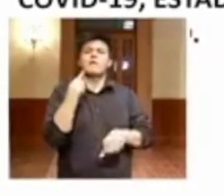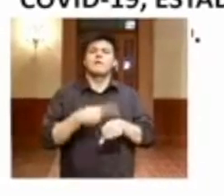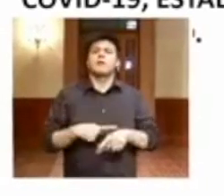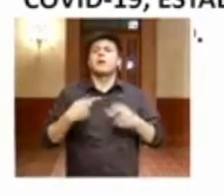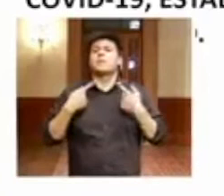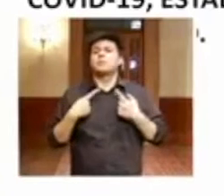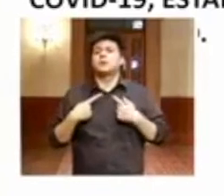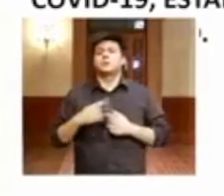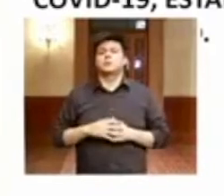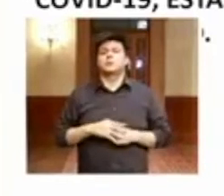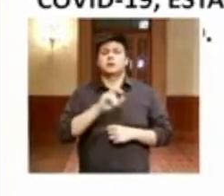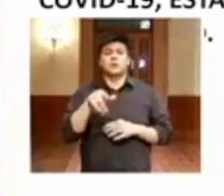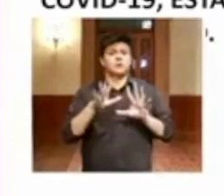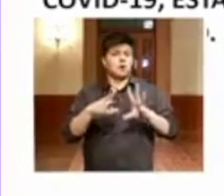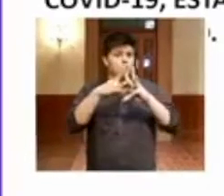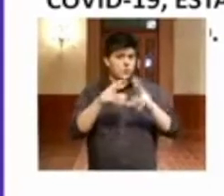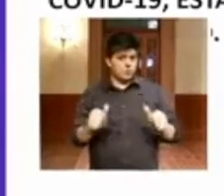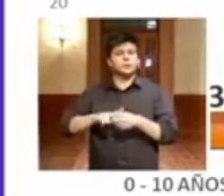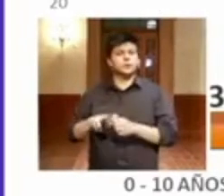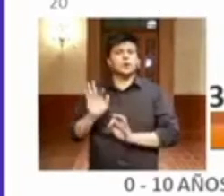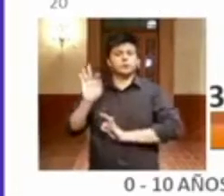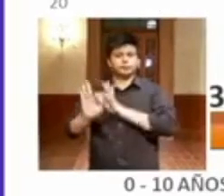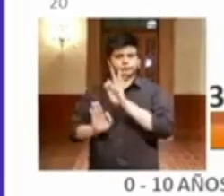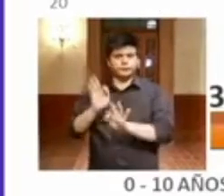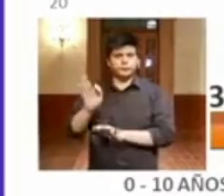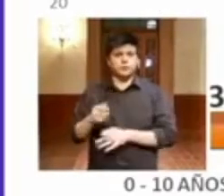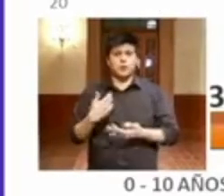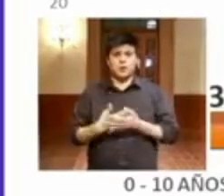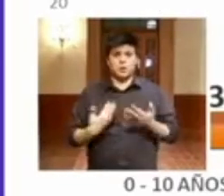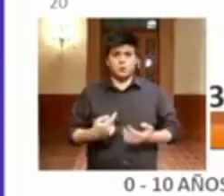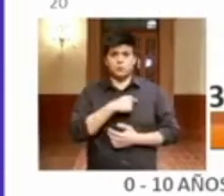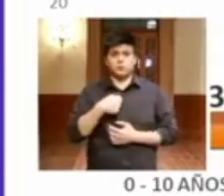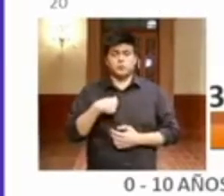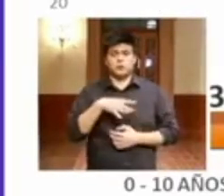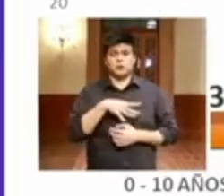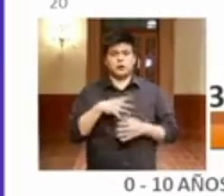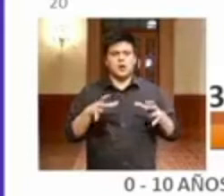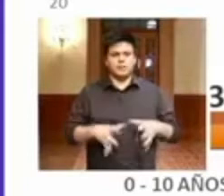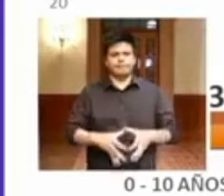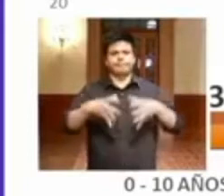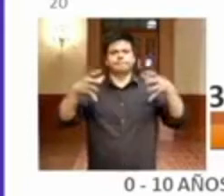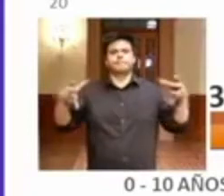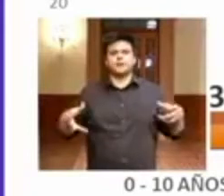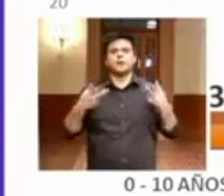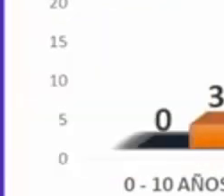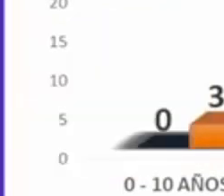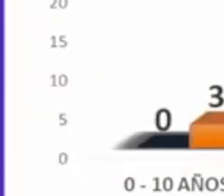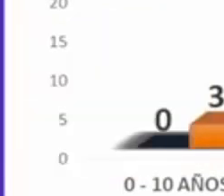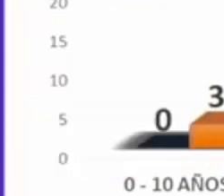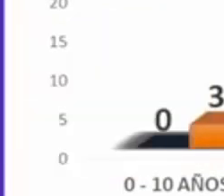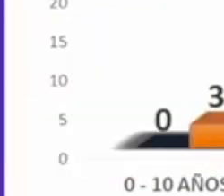55 por ciento del total de infectados hoy tenemos mucho más pacientes internados